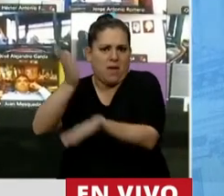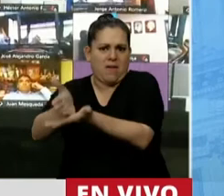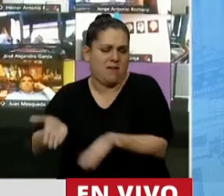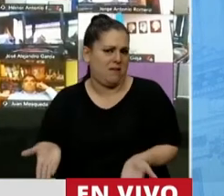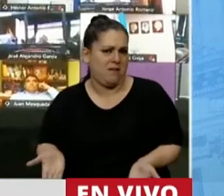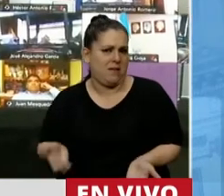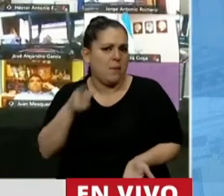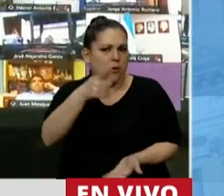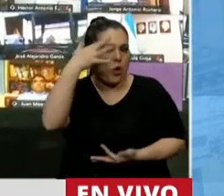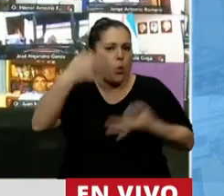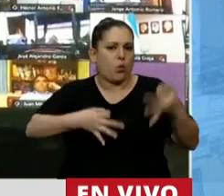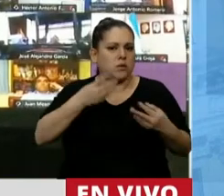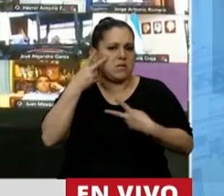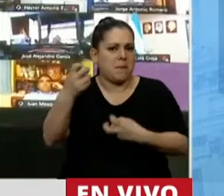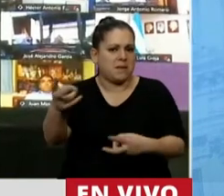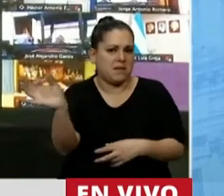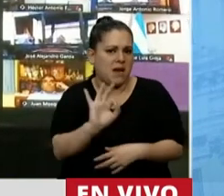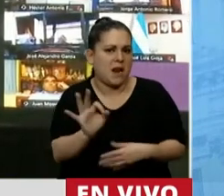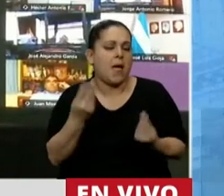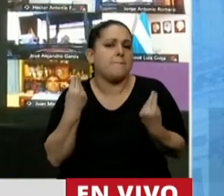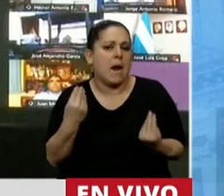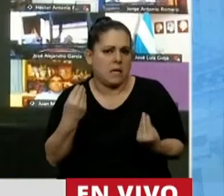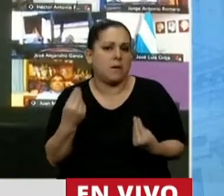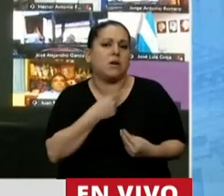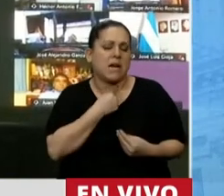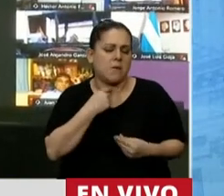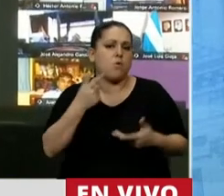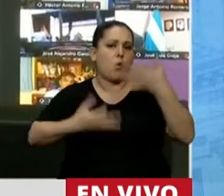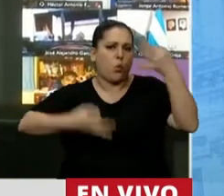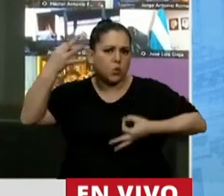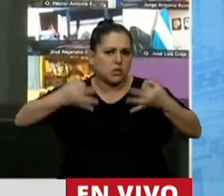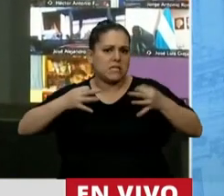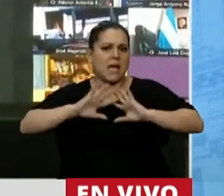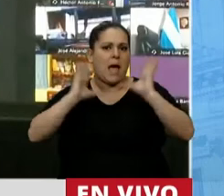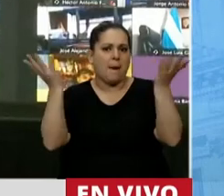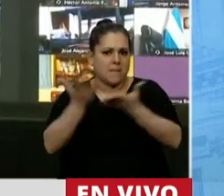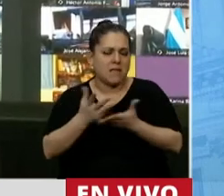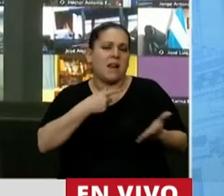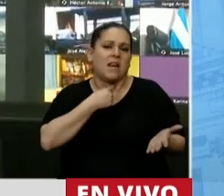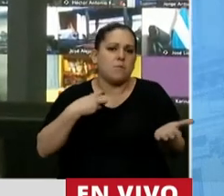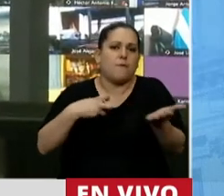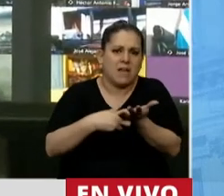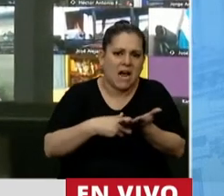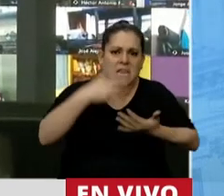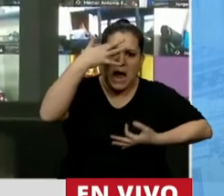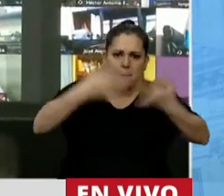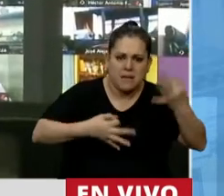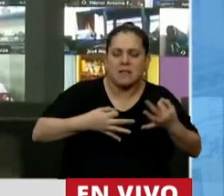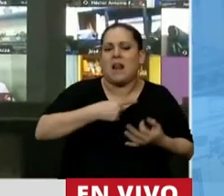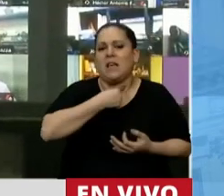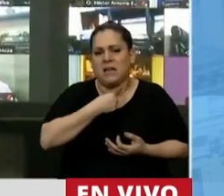también la justicia no investiga. ¿Para qué? Porque queremos una justicia ambiental, queremos fiscalías ambientales, queremos multas